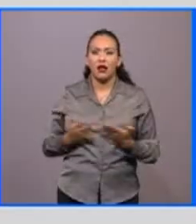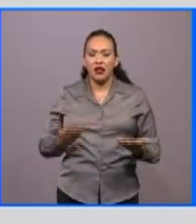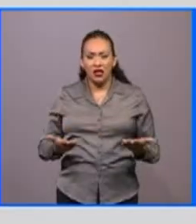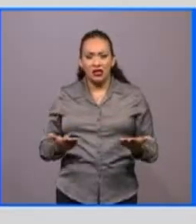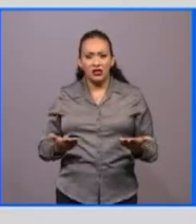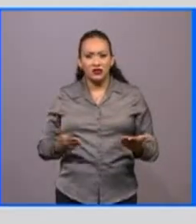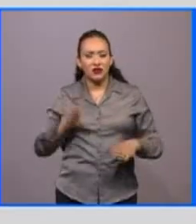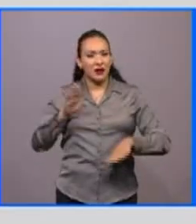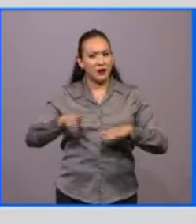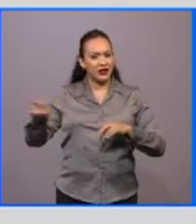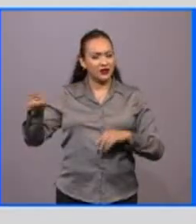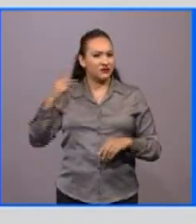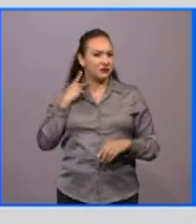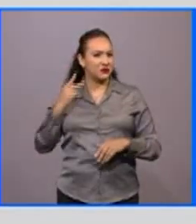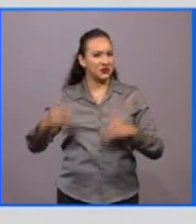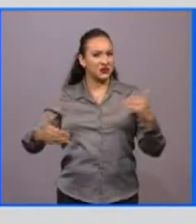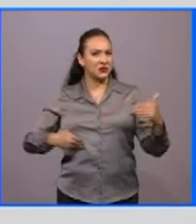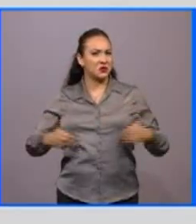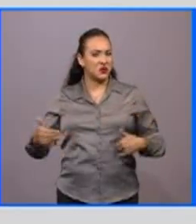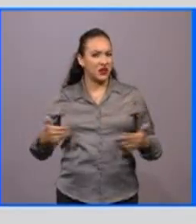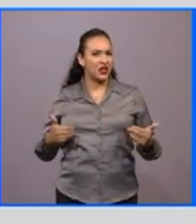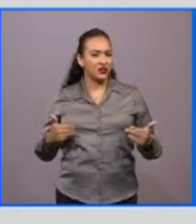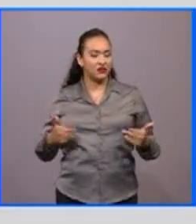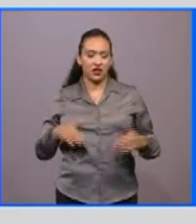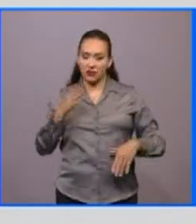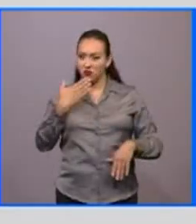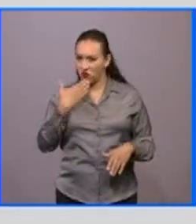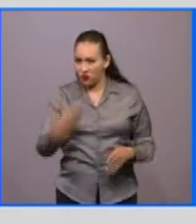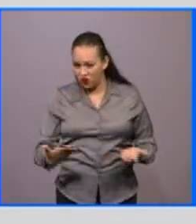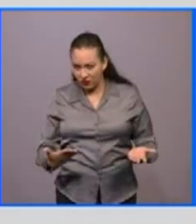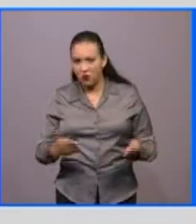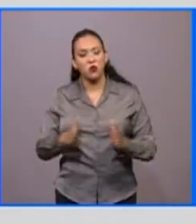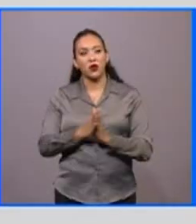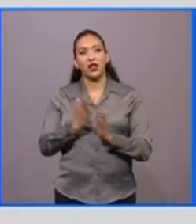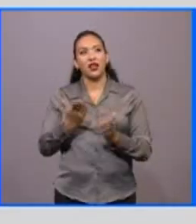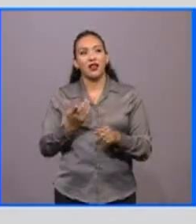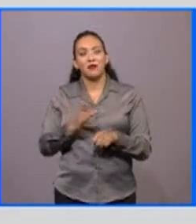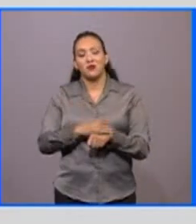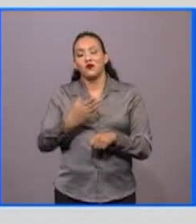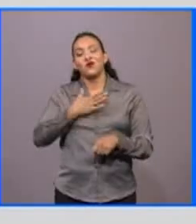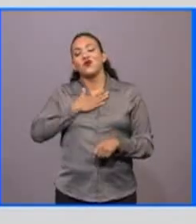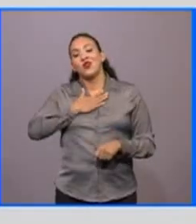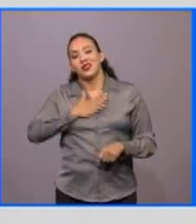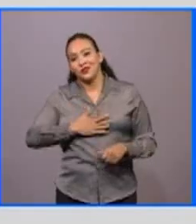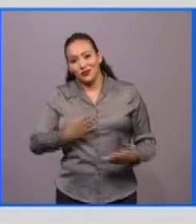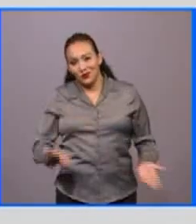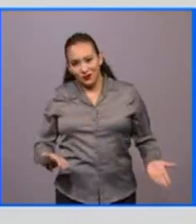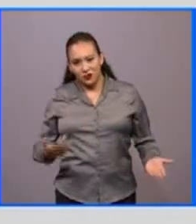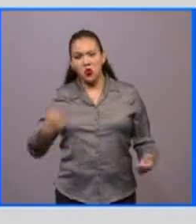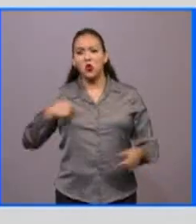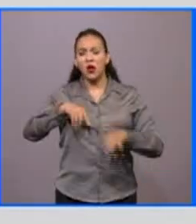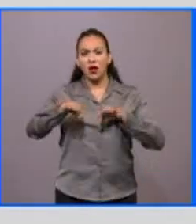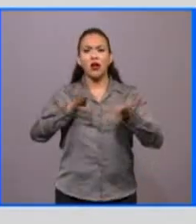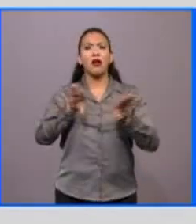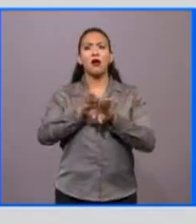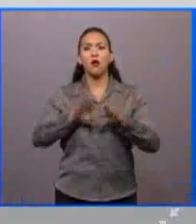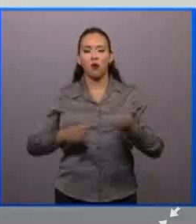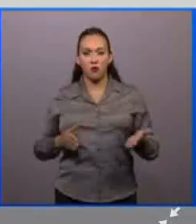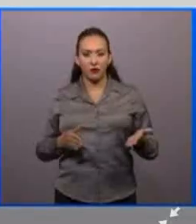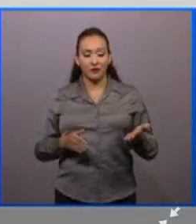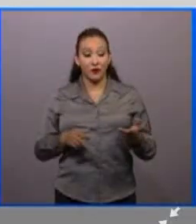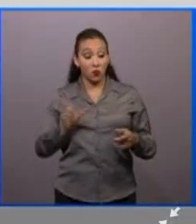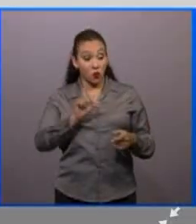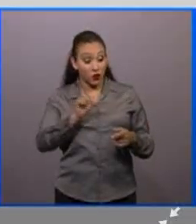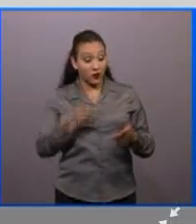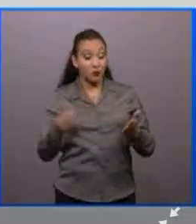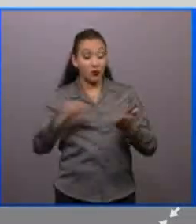para bien o para mal, justa o injustamente, como corresponsables por el éxito o por el fracaso